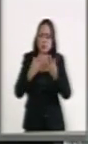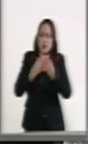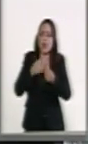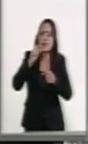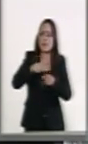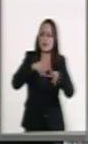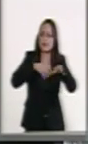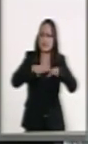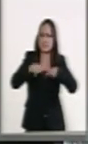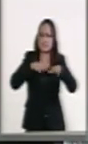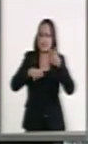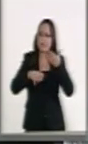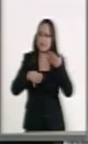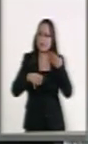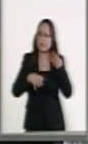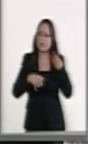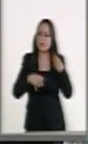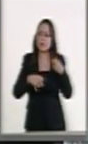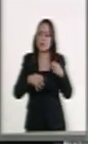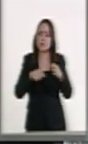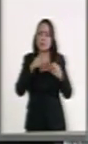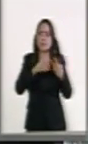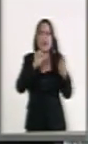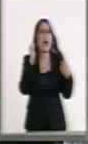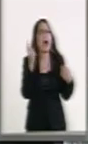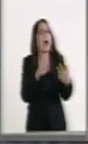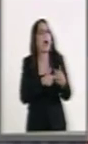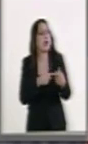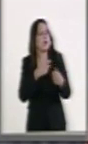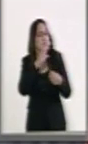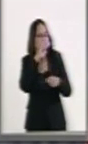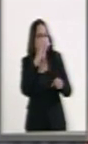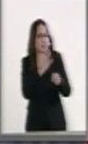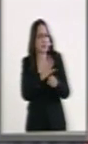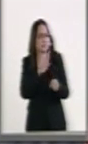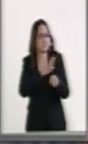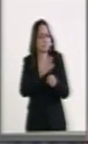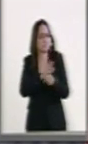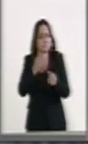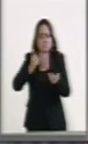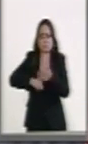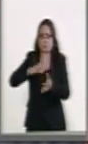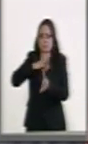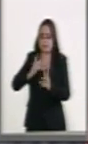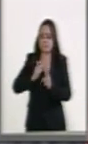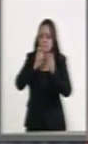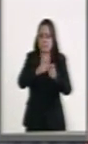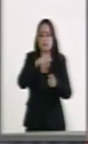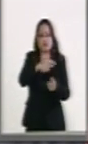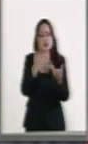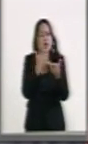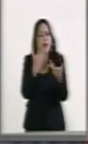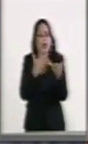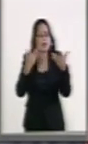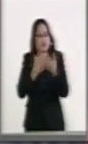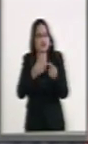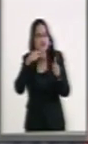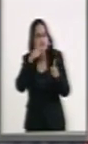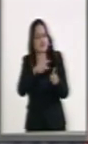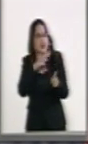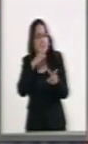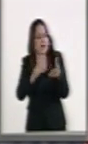desempeñándose y en cualquier obligación o representación que tenga, lo haga con el imperio de la